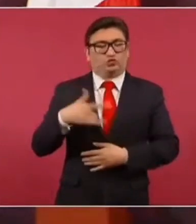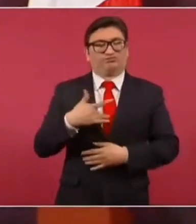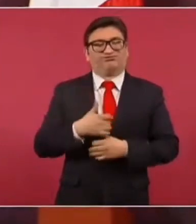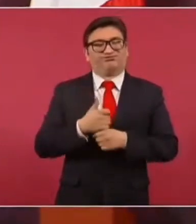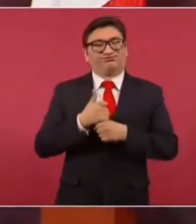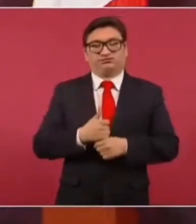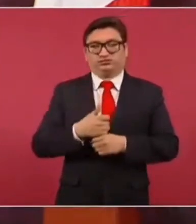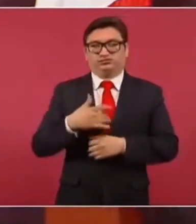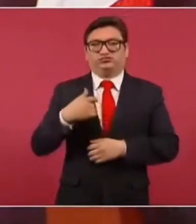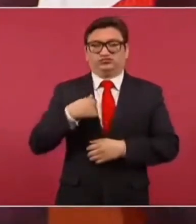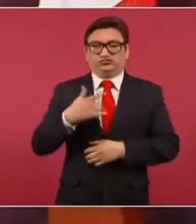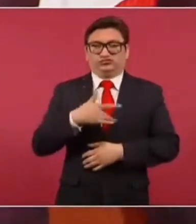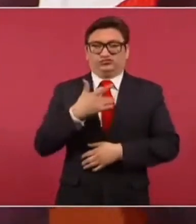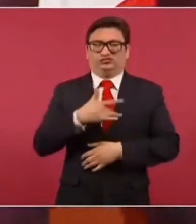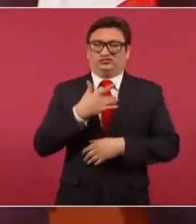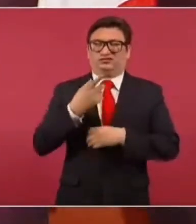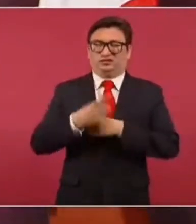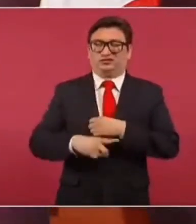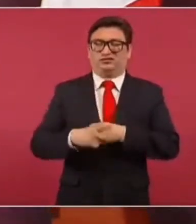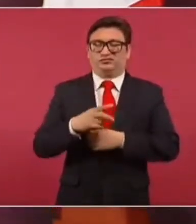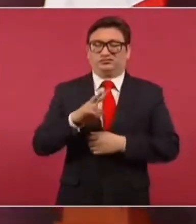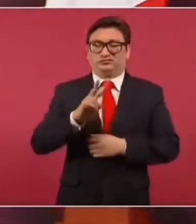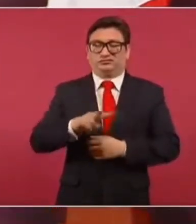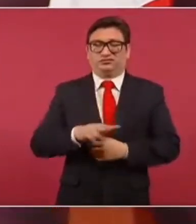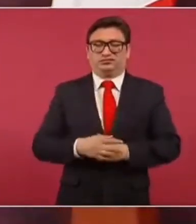Me ha dañado.